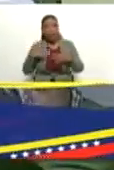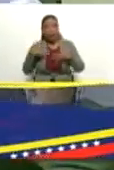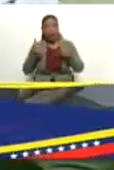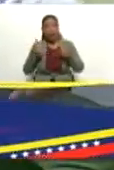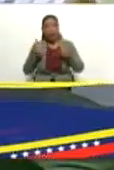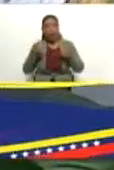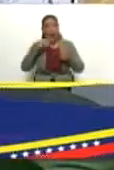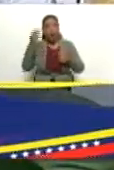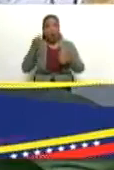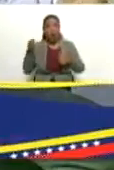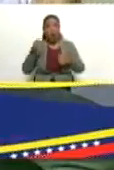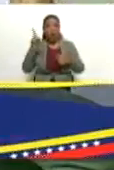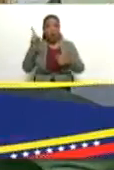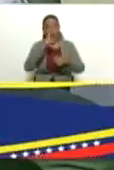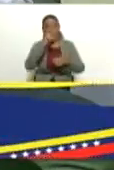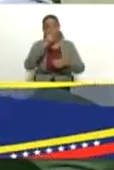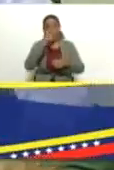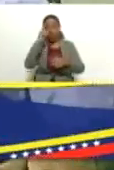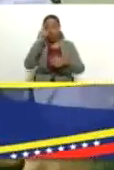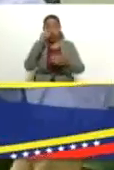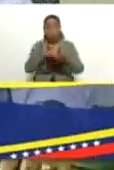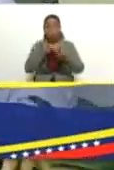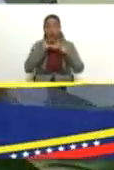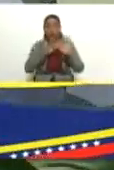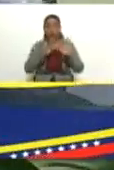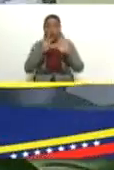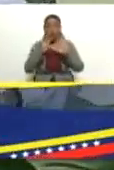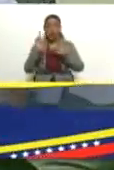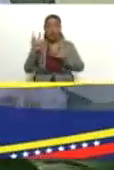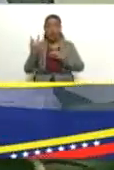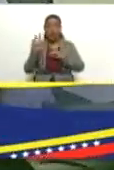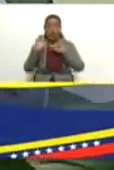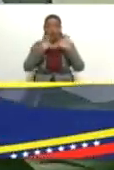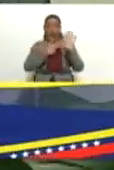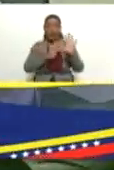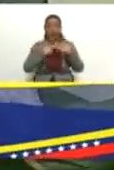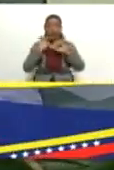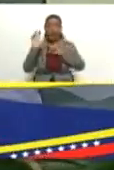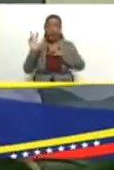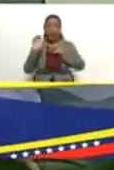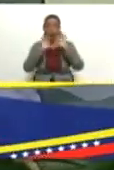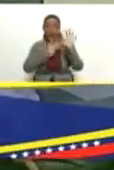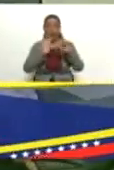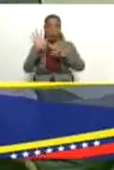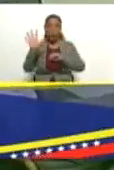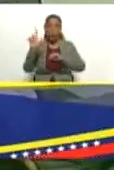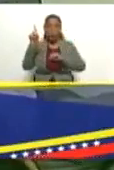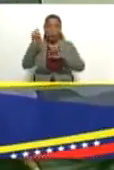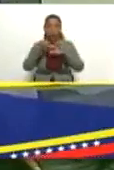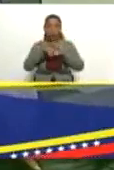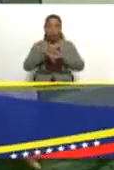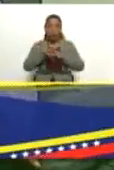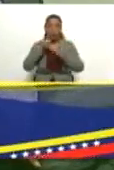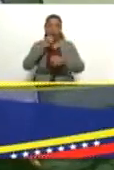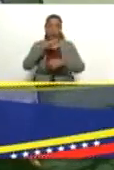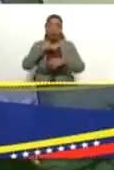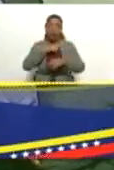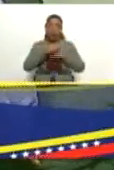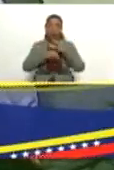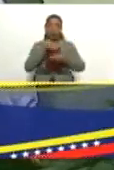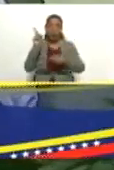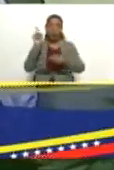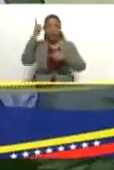pensamiento originario de esos años 92, 93, 94. Son las raíces de lo que hoy estamos haciendo. Y allí Chávez